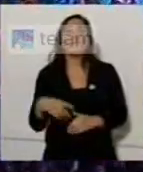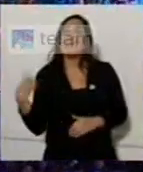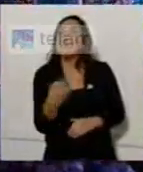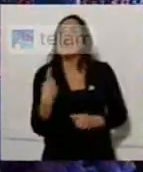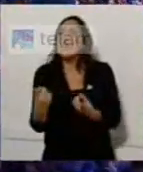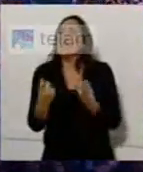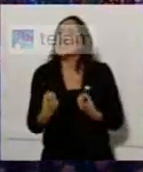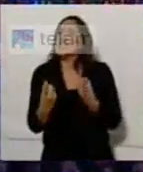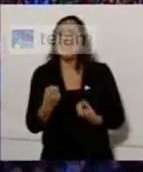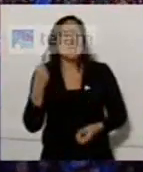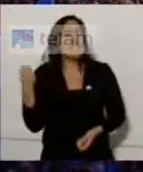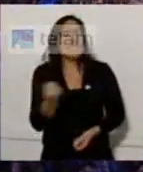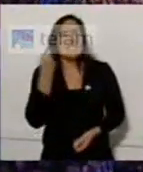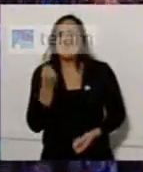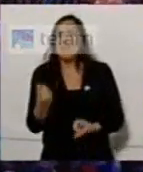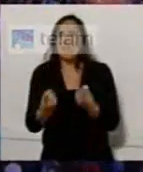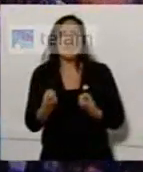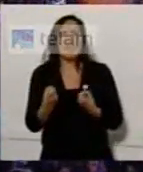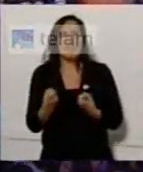Necesitamos imperiosamente